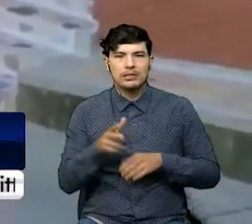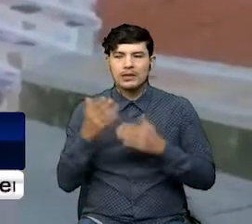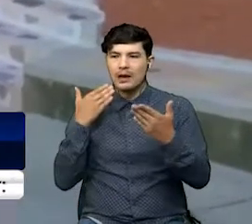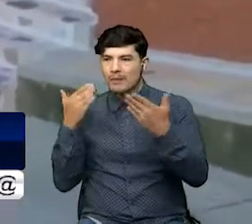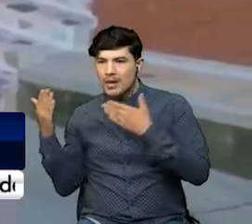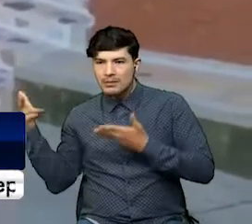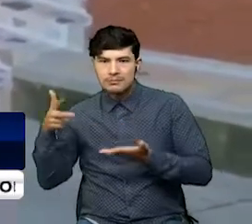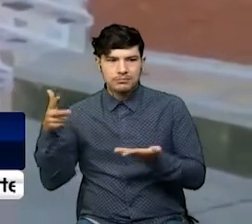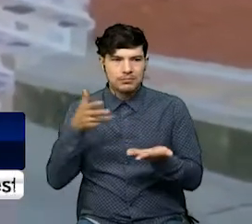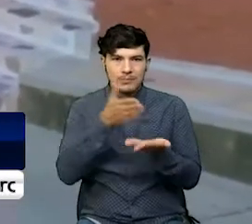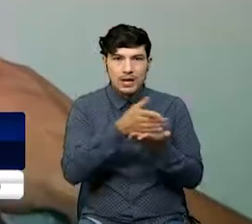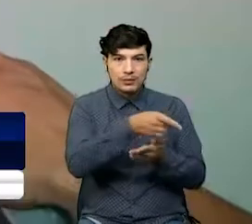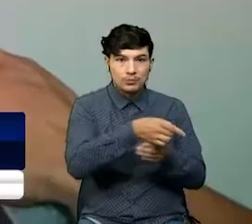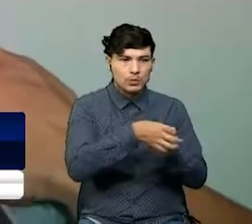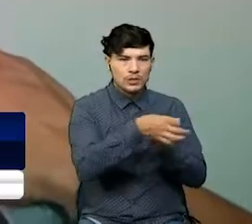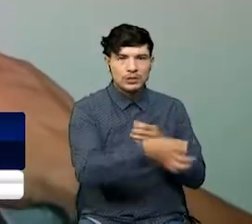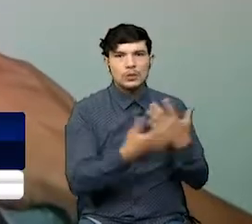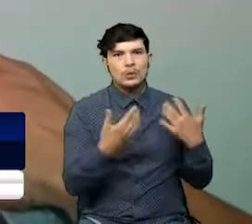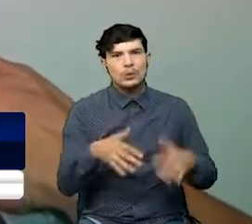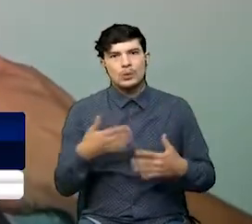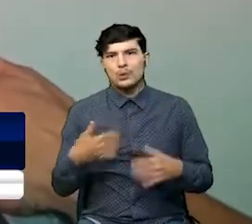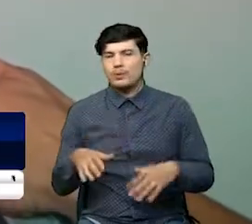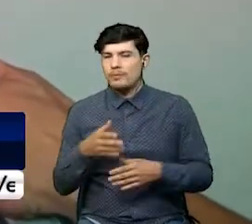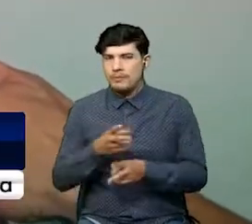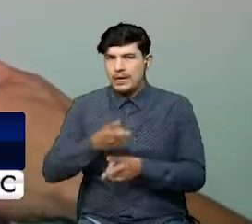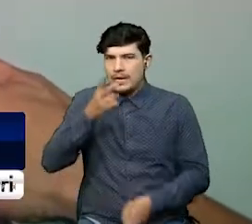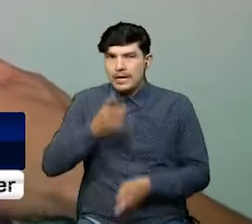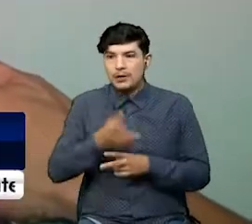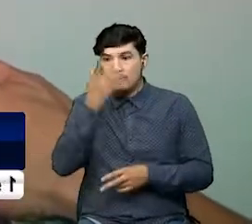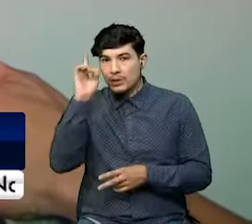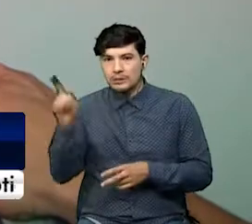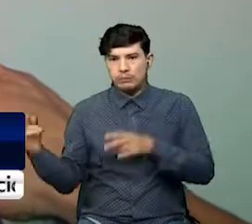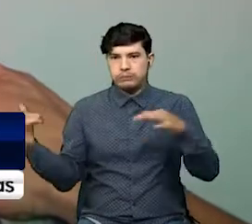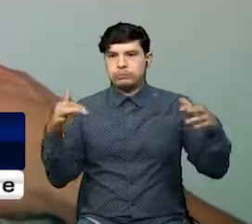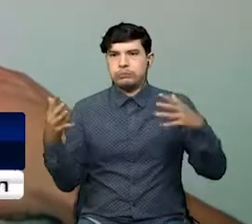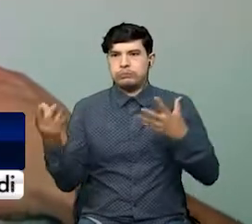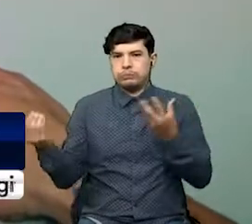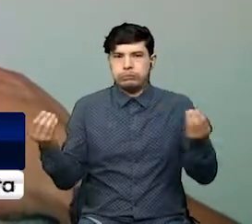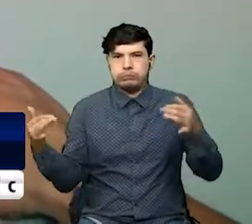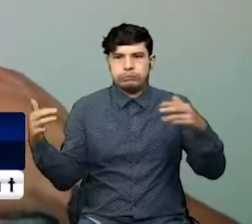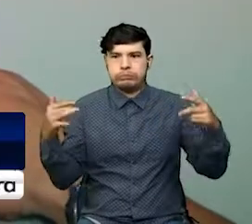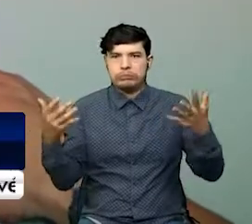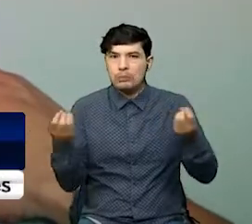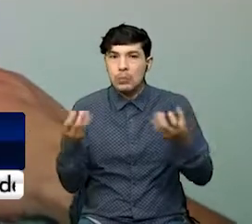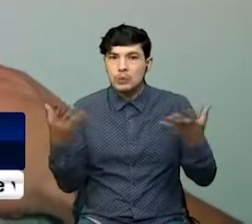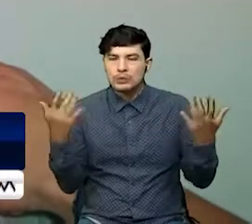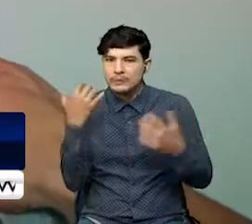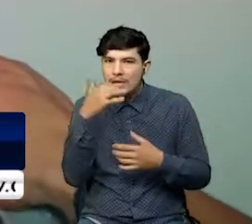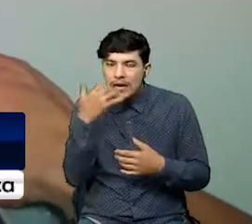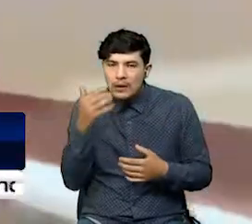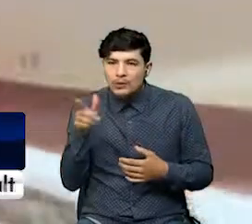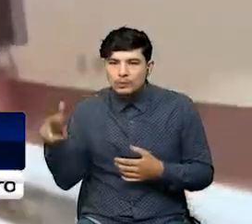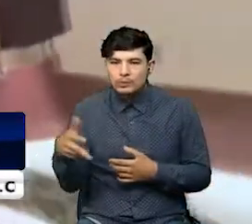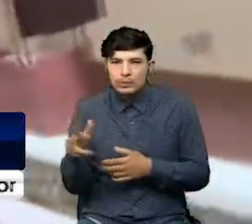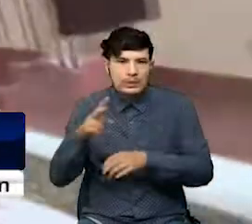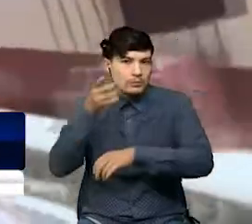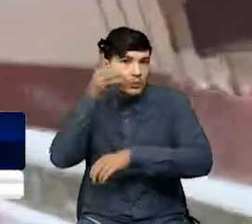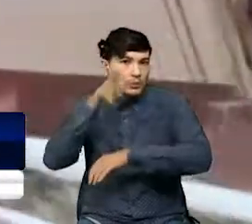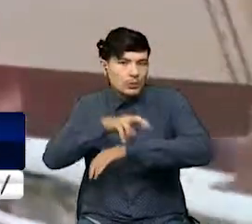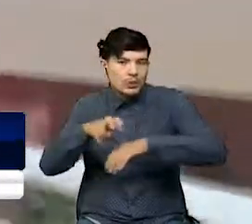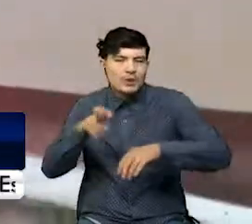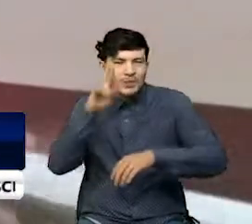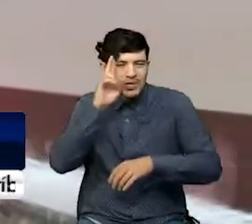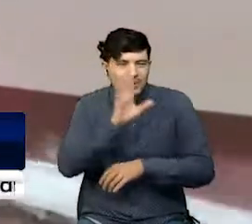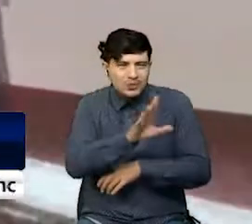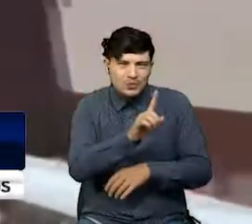hacia la cabecera municipal se ha disminuido sustancialmente a raíz de la situación de orden público y eso pues hace que el comercio no esté funcionando al